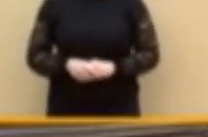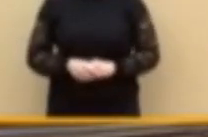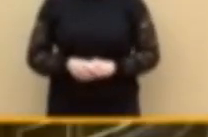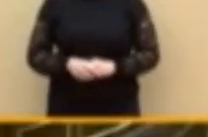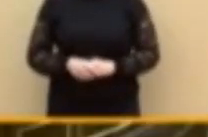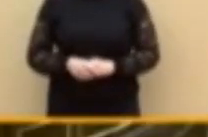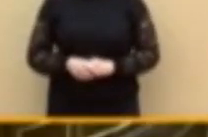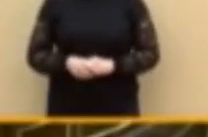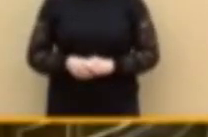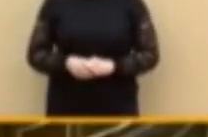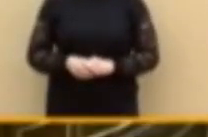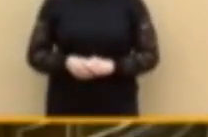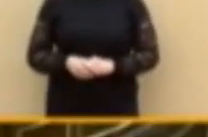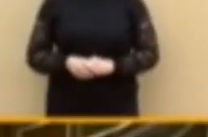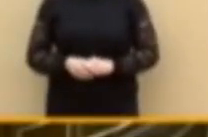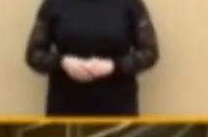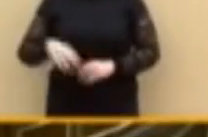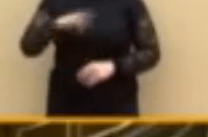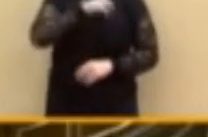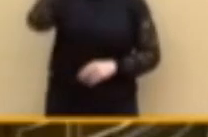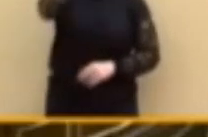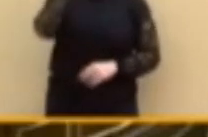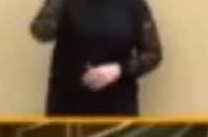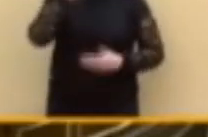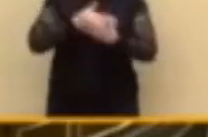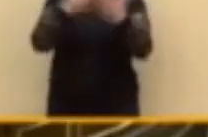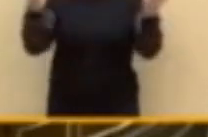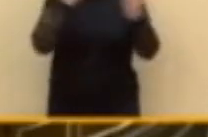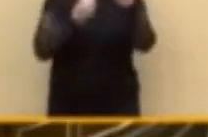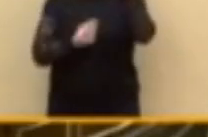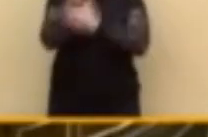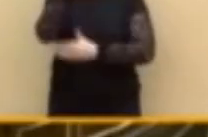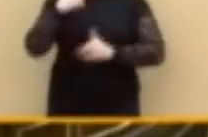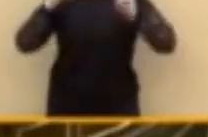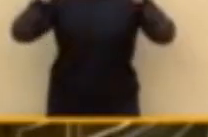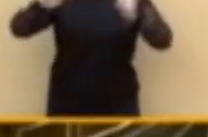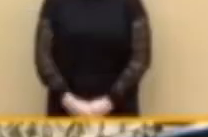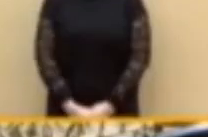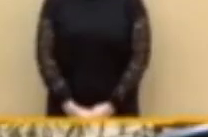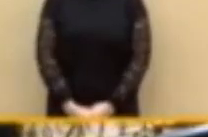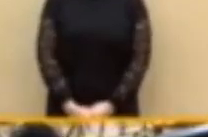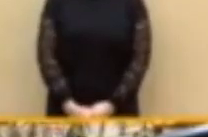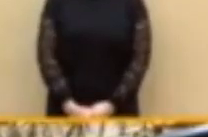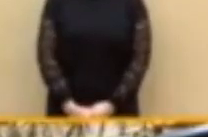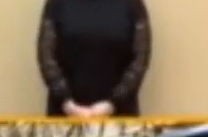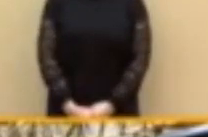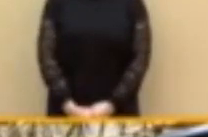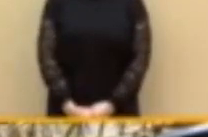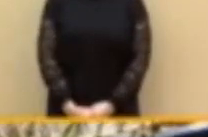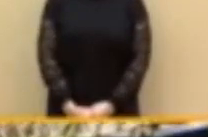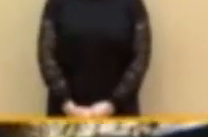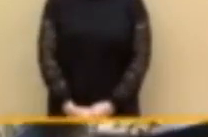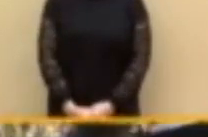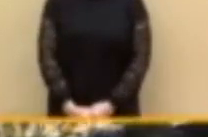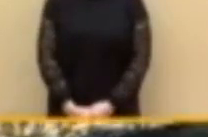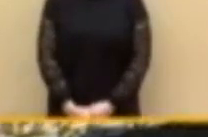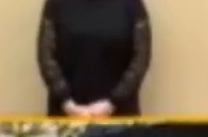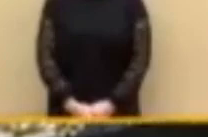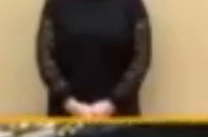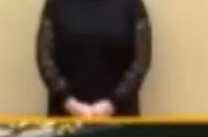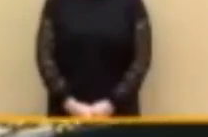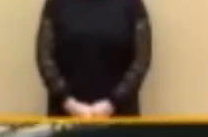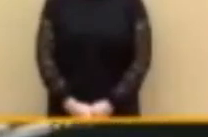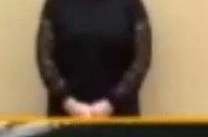desgraciados que han matado a inocentes a niños a mujeres que han sido los más viles y cobardes criminales que tenía españa en los